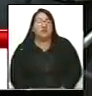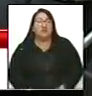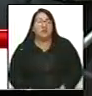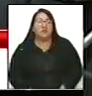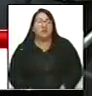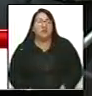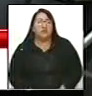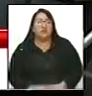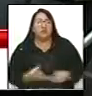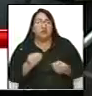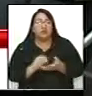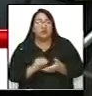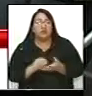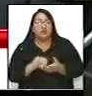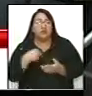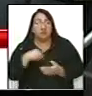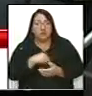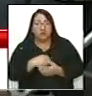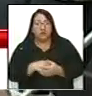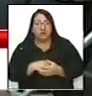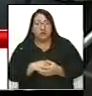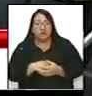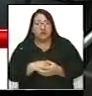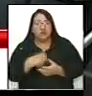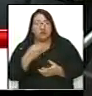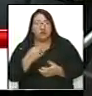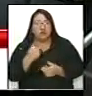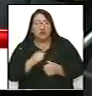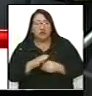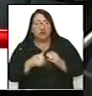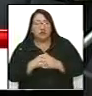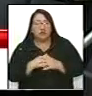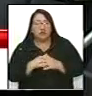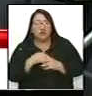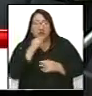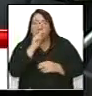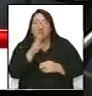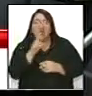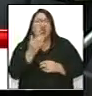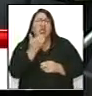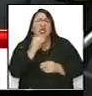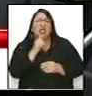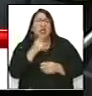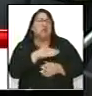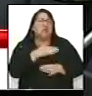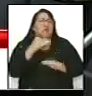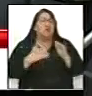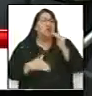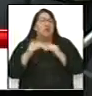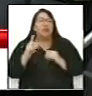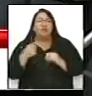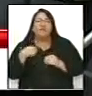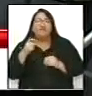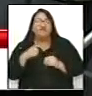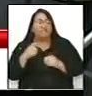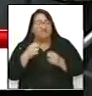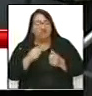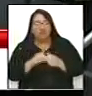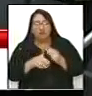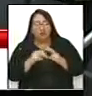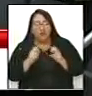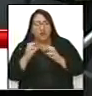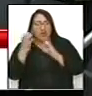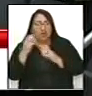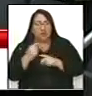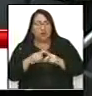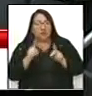Porque muchas veces nosotros, lastimosamente por el velo de quiénes somos, necesitamos de nuevo, insisto, en el tema del cargo,